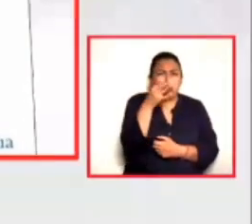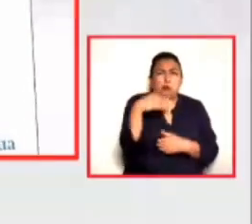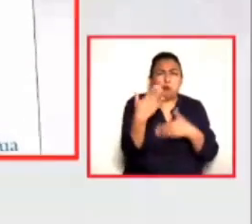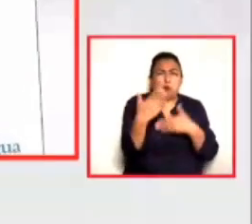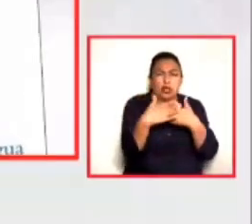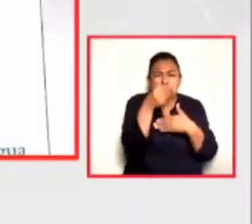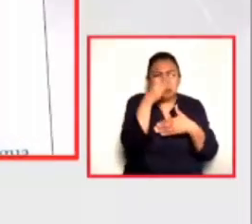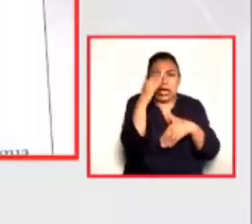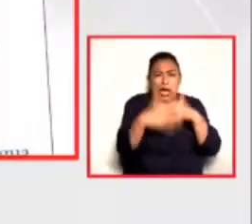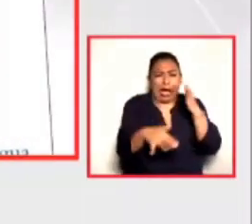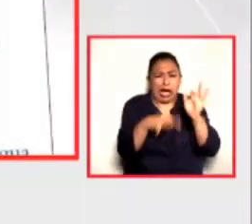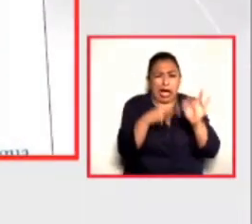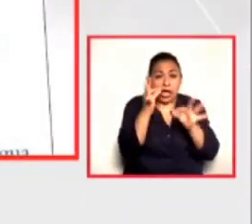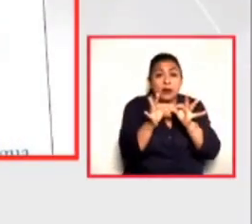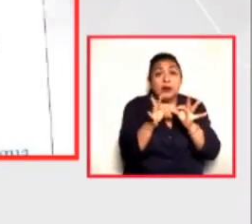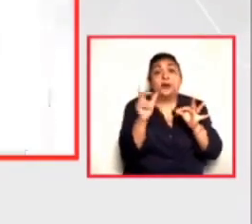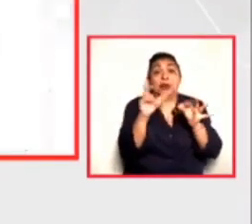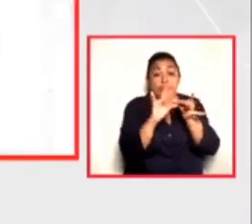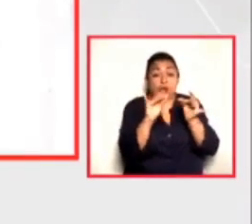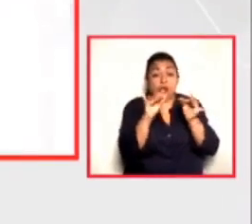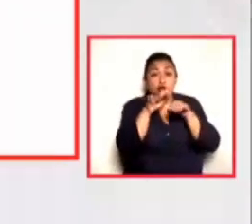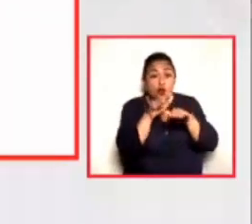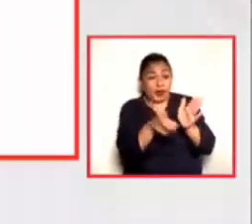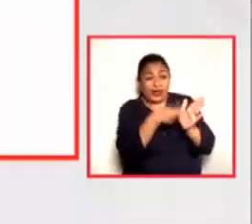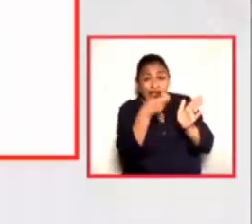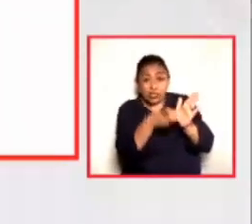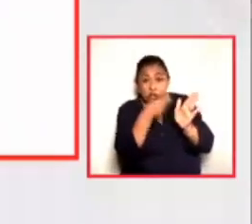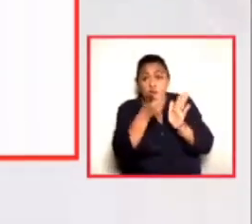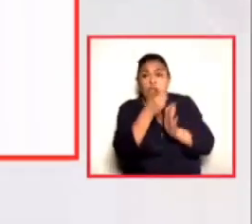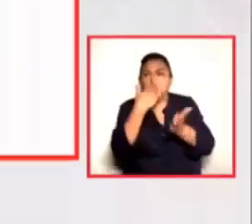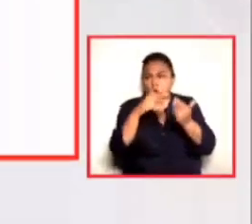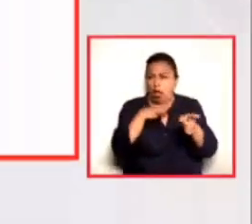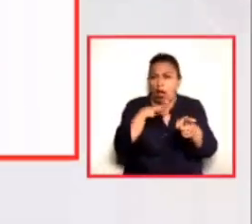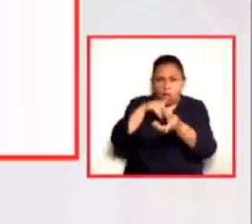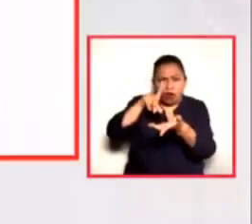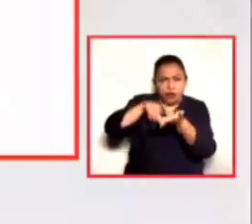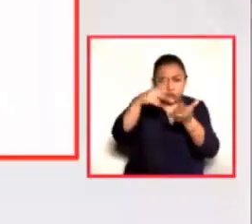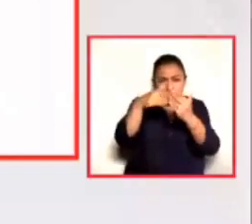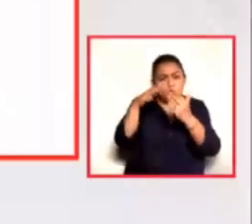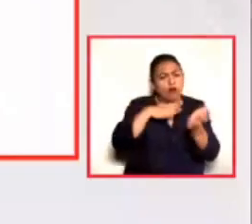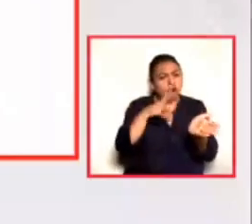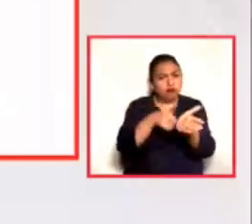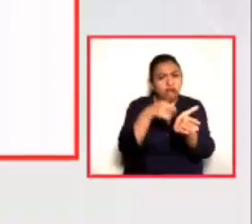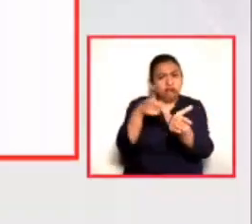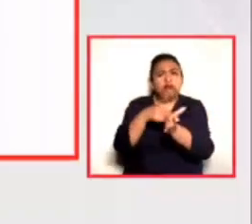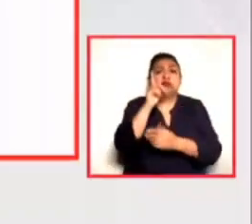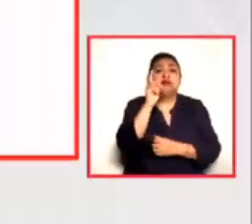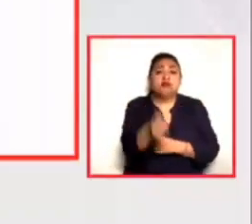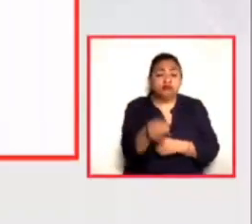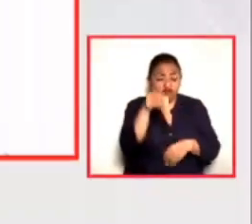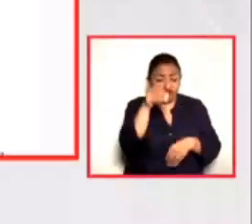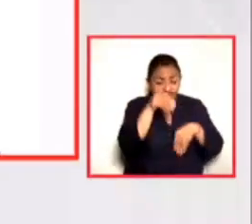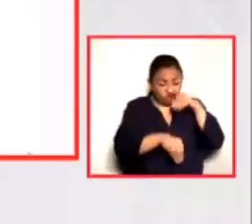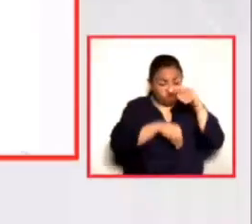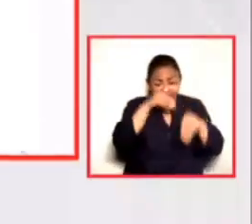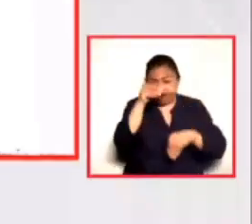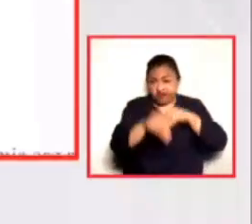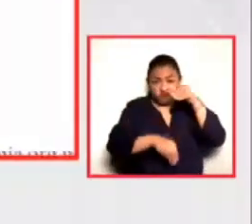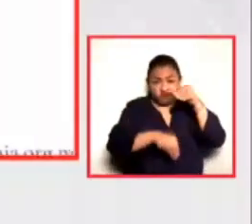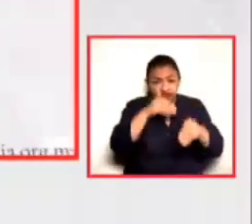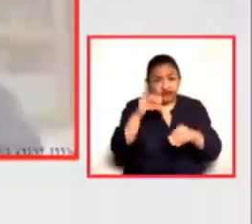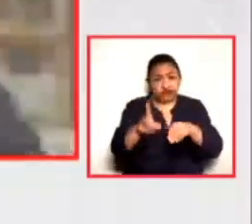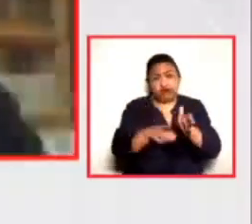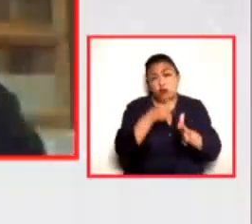uno habla de un diccionario y todo mundo tiene un diccionario en su casa, pues es que la elaboración de un diccionario puede llevar siglos